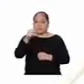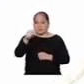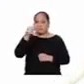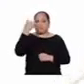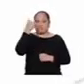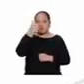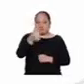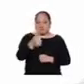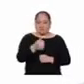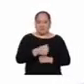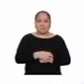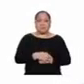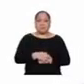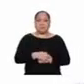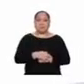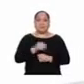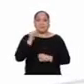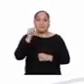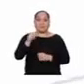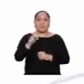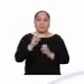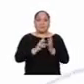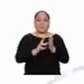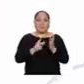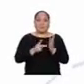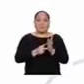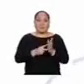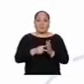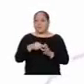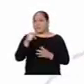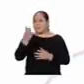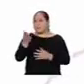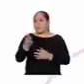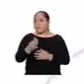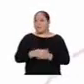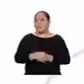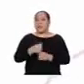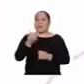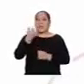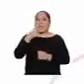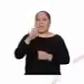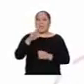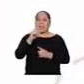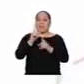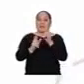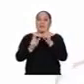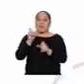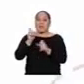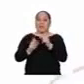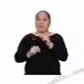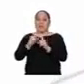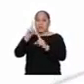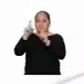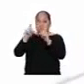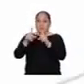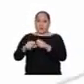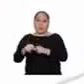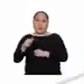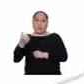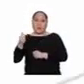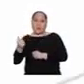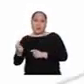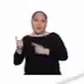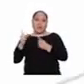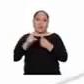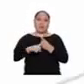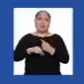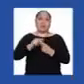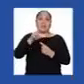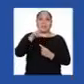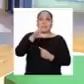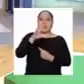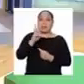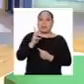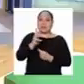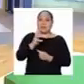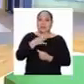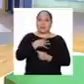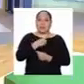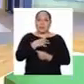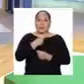es. Y esto quiere decir que hubo 15 personas encuestadas de 10 a 36 años.